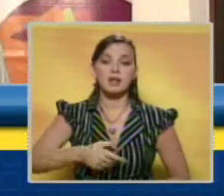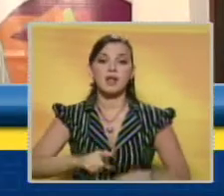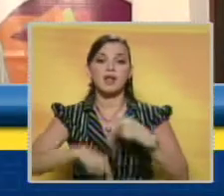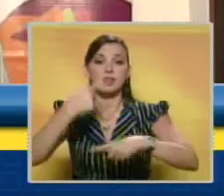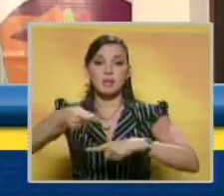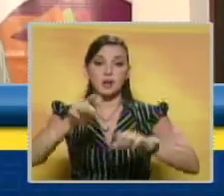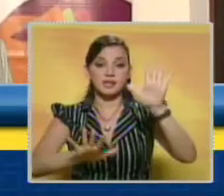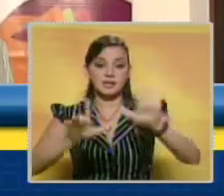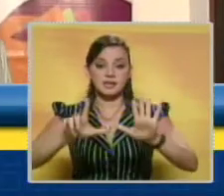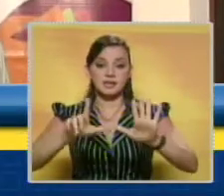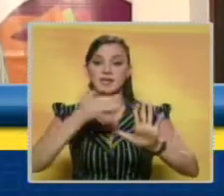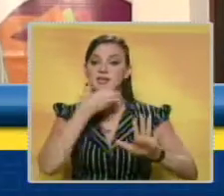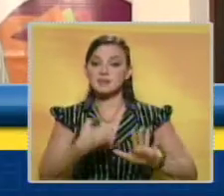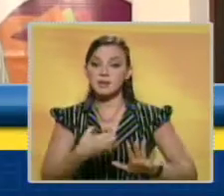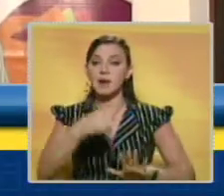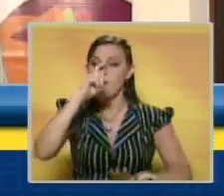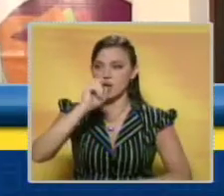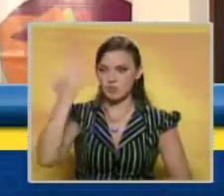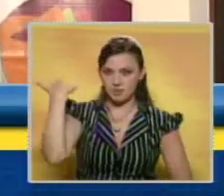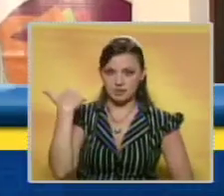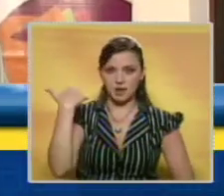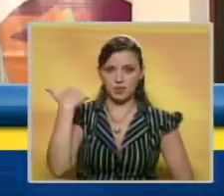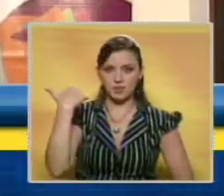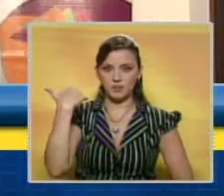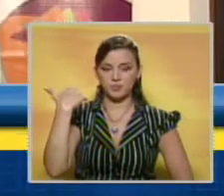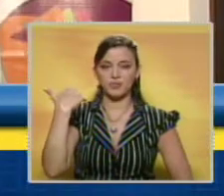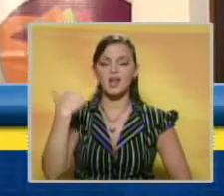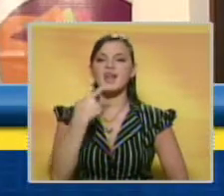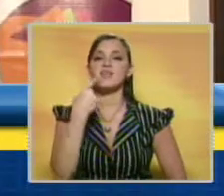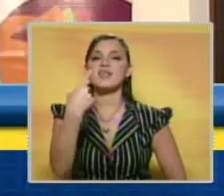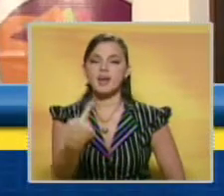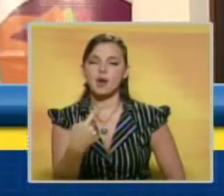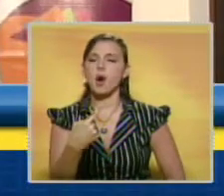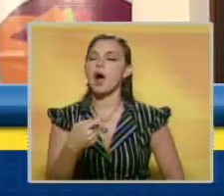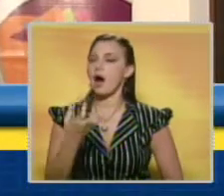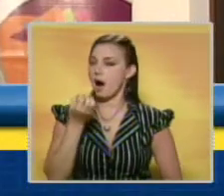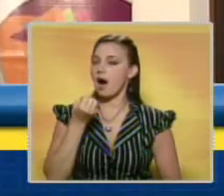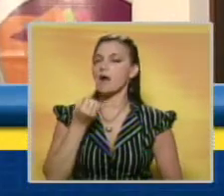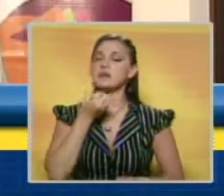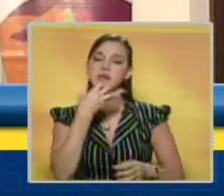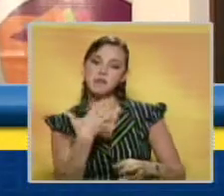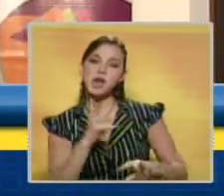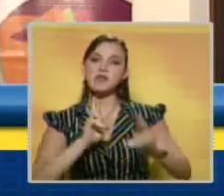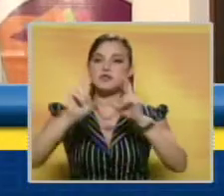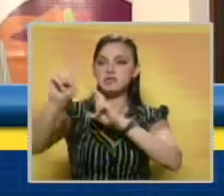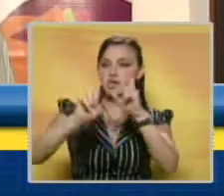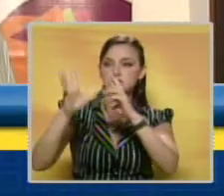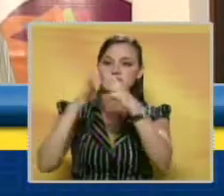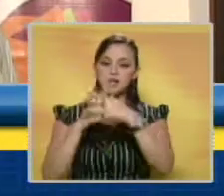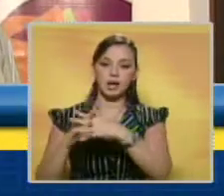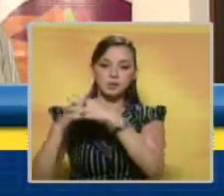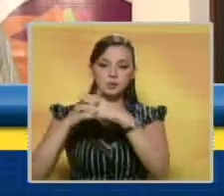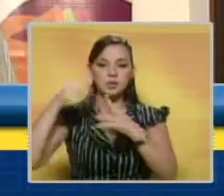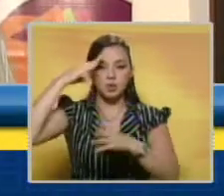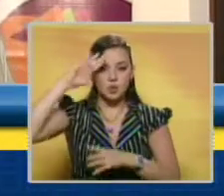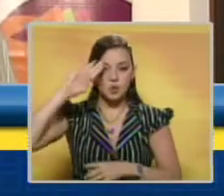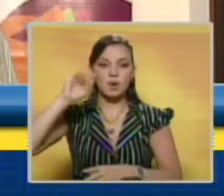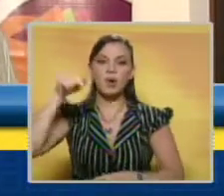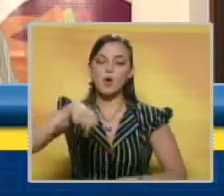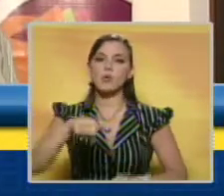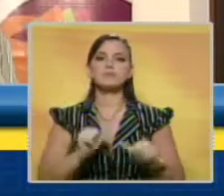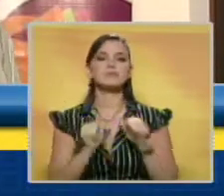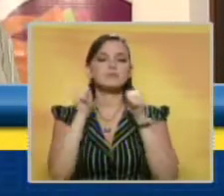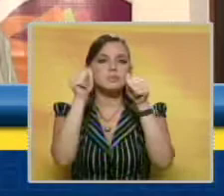de los anuncios del 17 de diciembre del año pasado, de restablecimiento de las relaciones diplomáticas, de un inicio de un proceso que